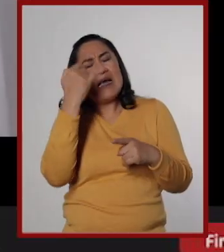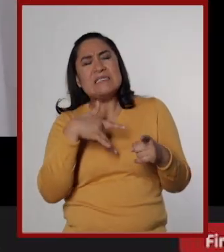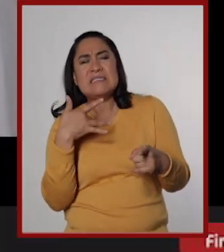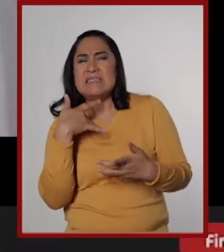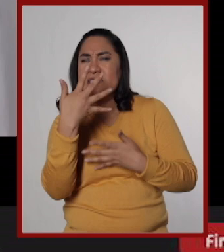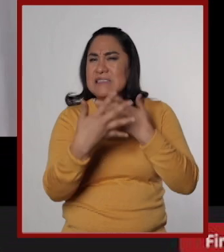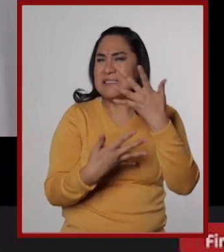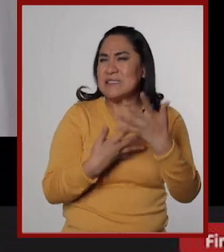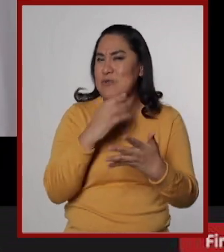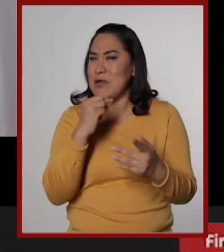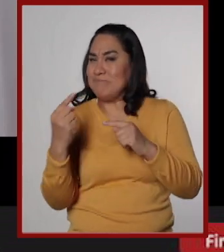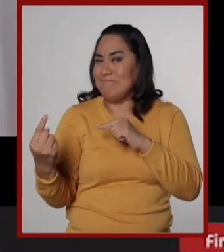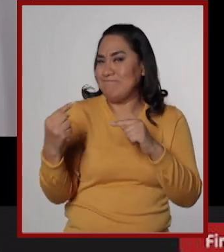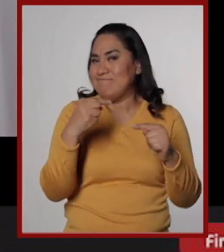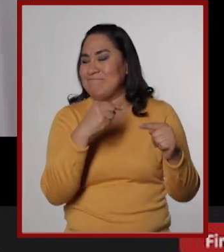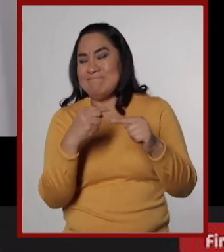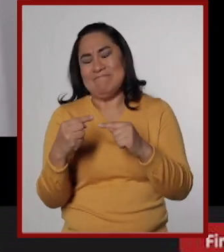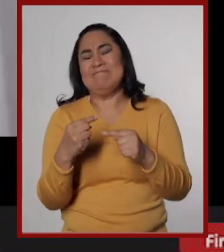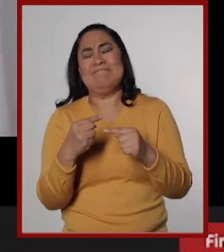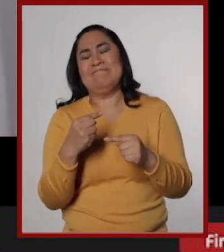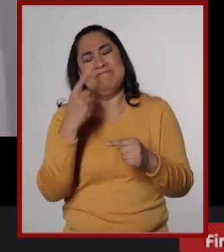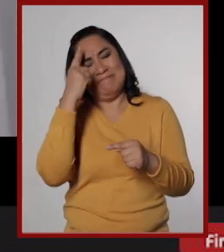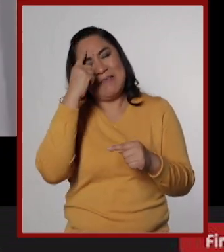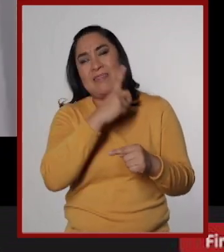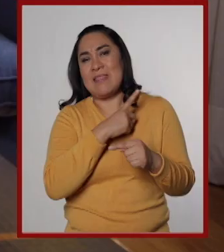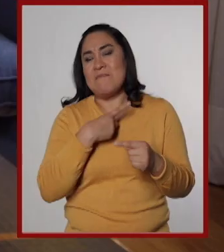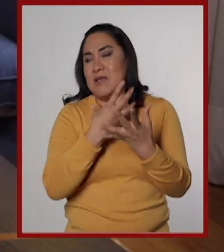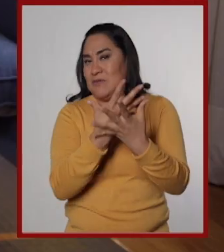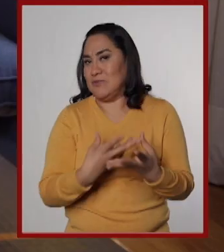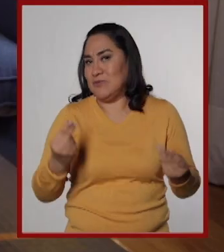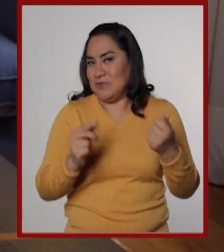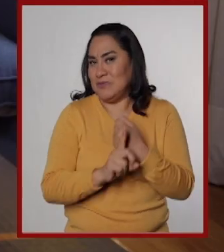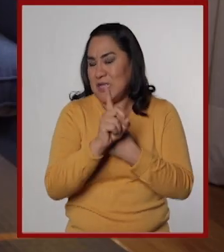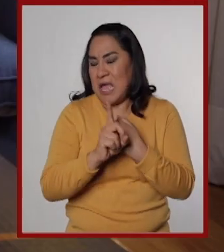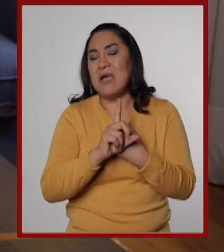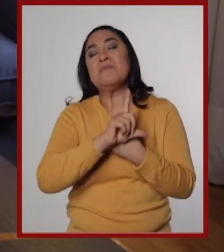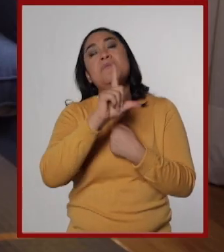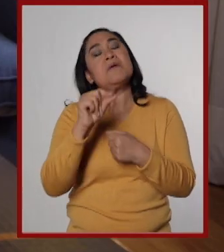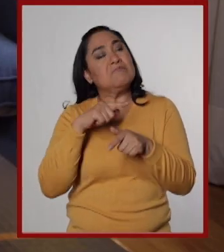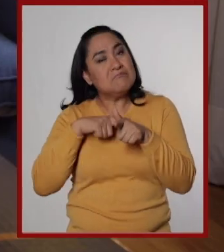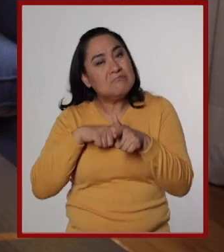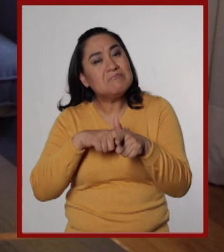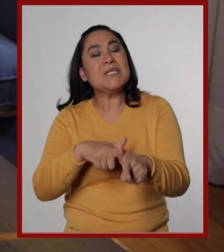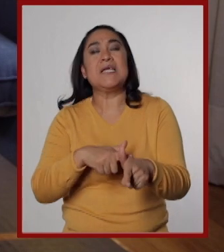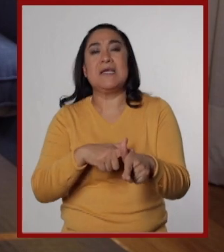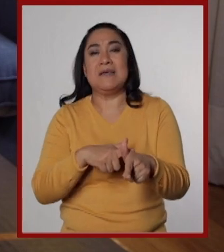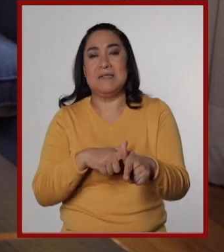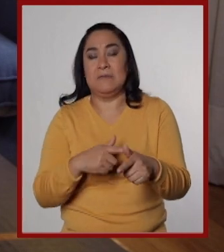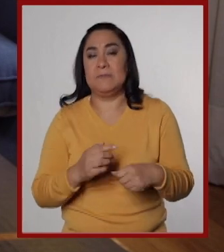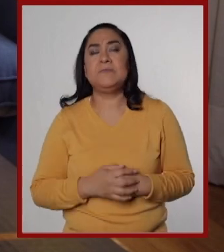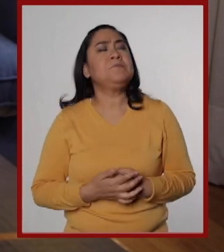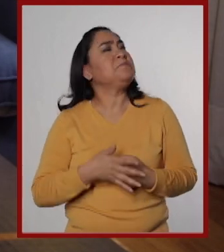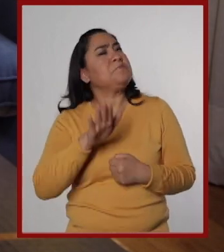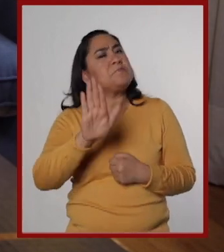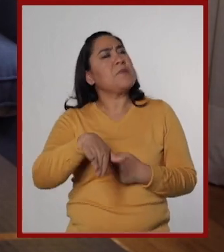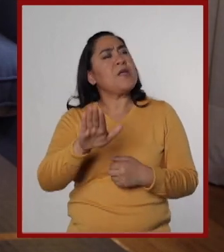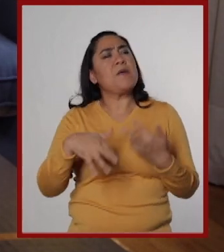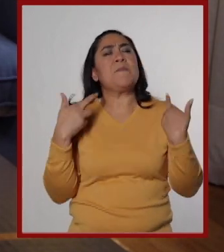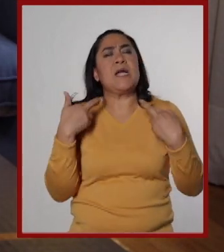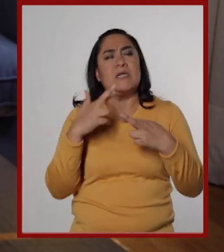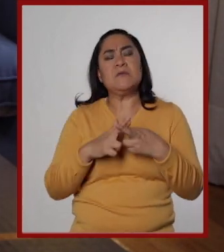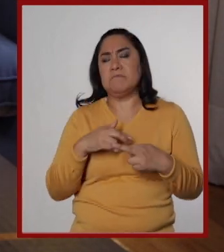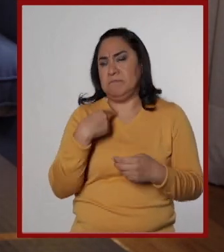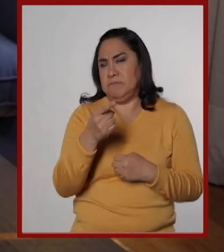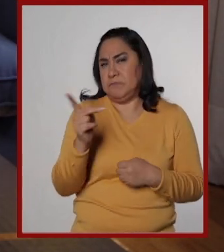ahí necesitamos lidiar con esas diferencias y resolverlas, ¿no? Para seguir avanzando, ¿no? Maestra,